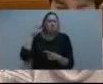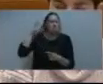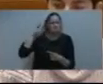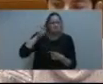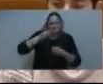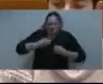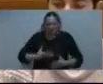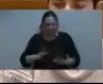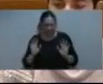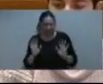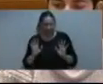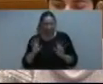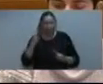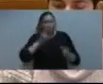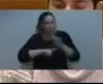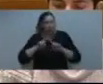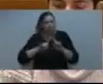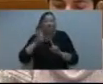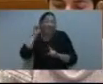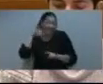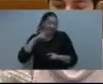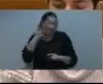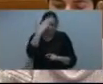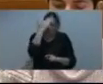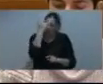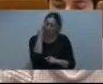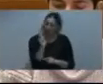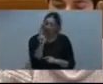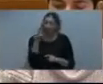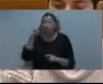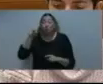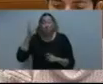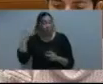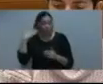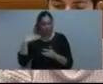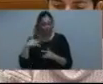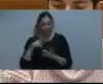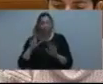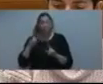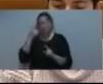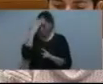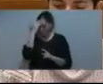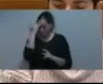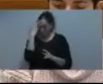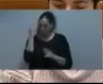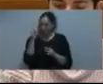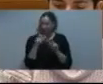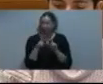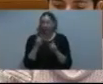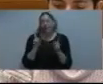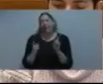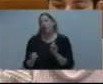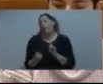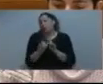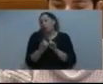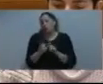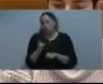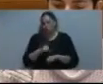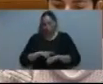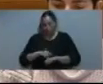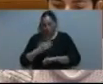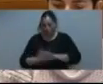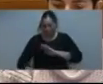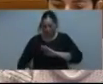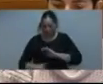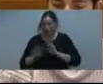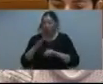el problema que tenemos memoria. Usted no estaba, cierto es, pero tenemos memoria a corto plazo. Yo dije, y me ratifico, que cuando un gobierno de Asturias anuncia